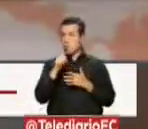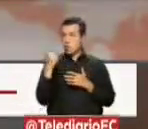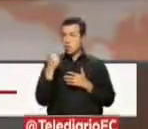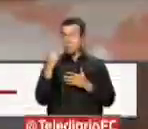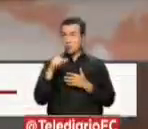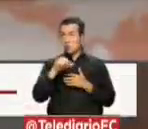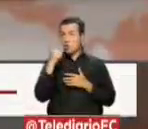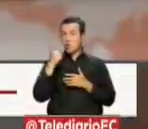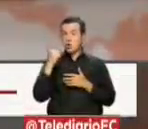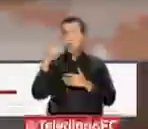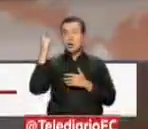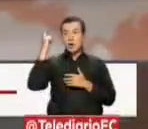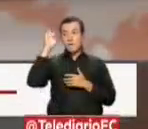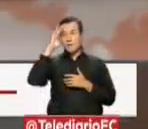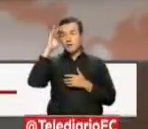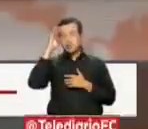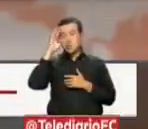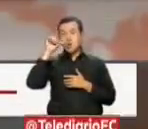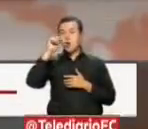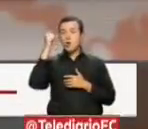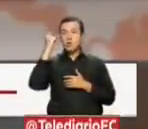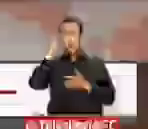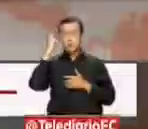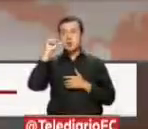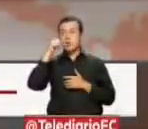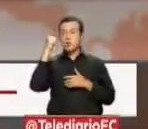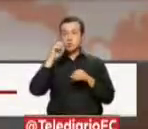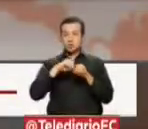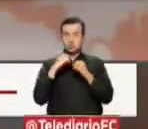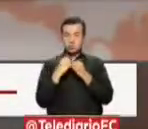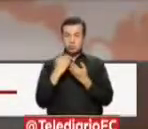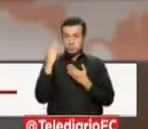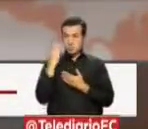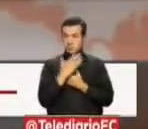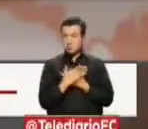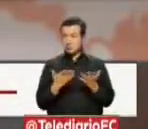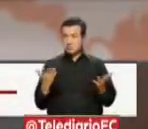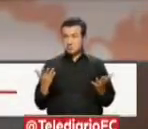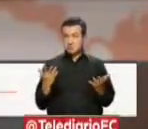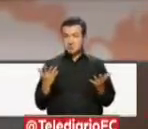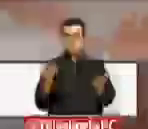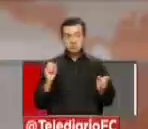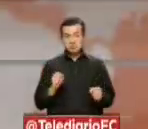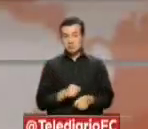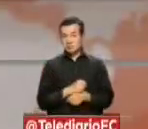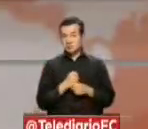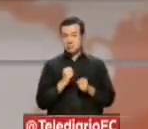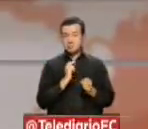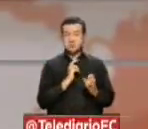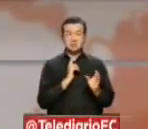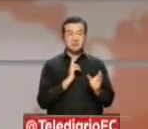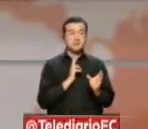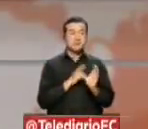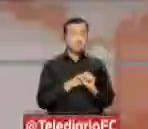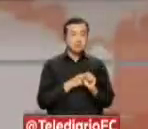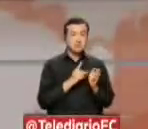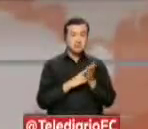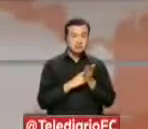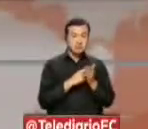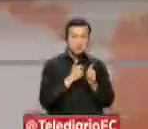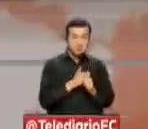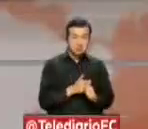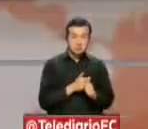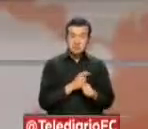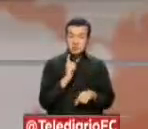de pensamiento, los otros partidos políticos o movimientos quedan sin la posibilidad de estar presentes en el debate